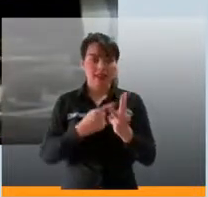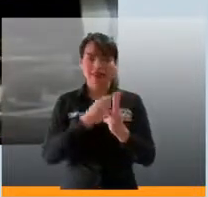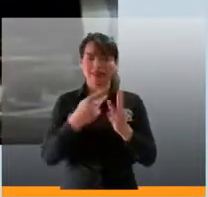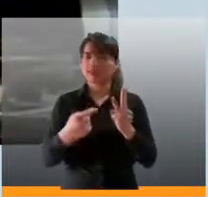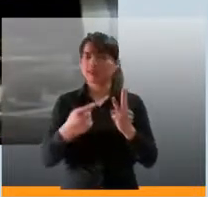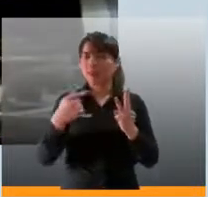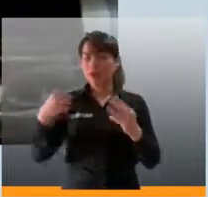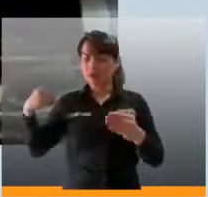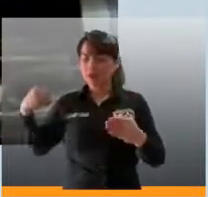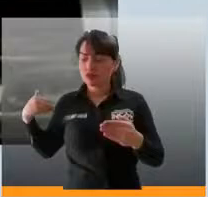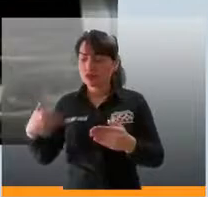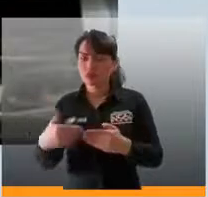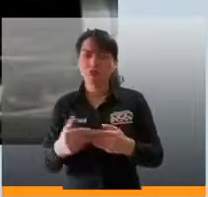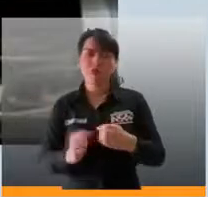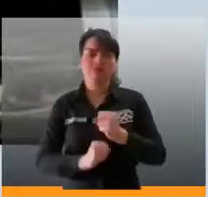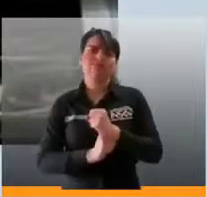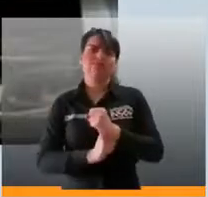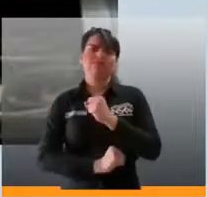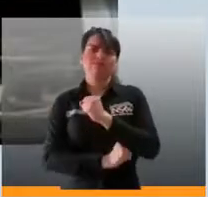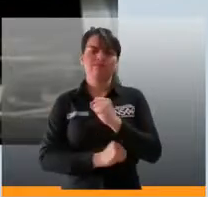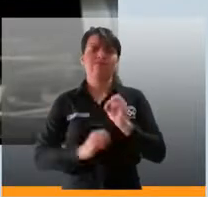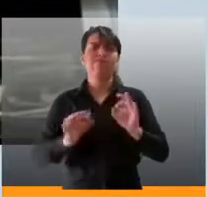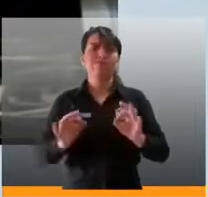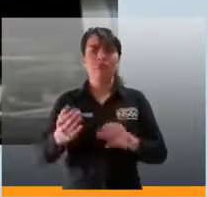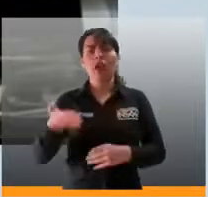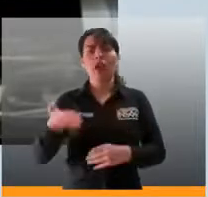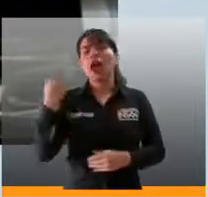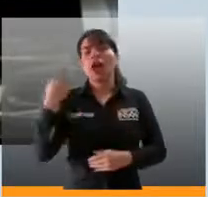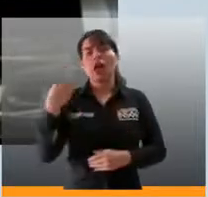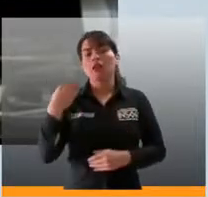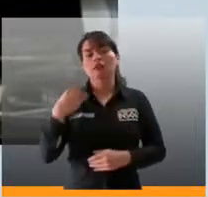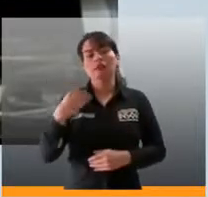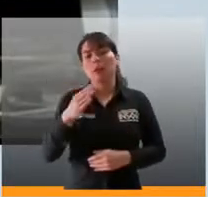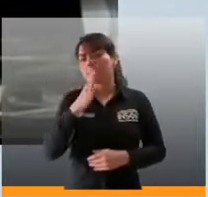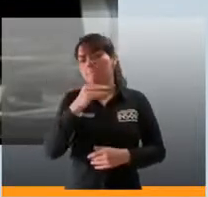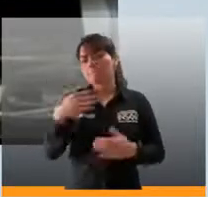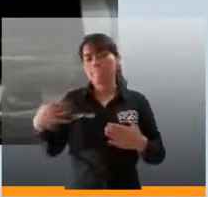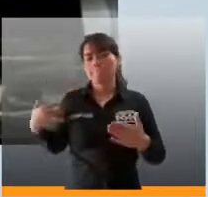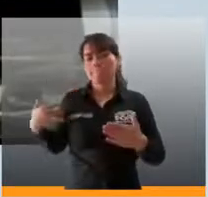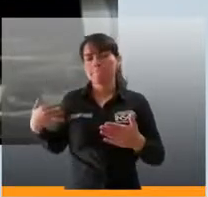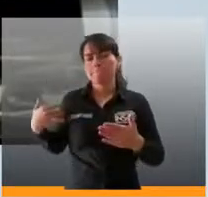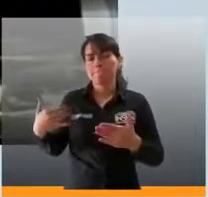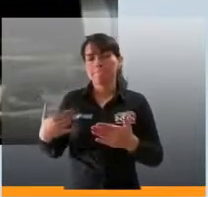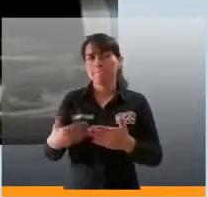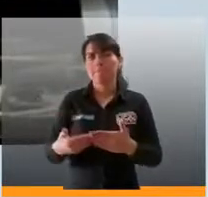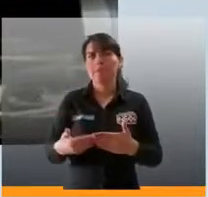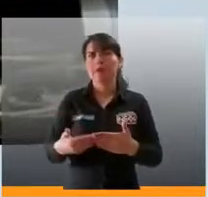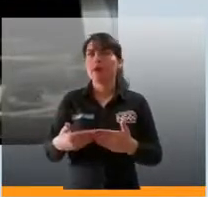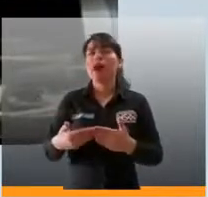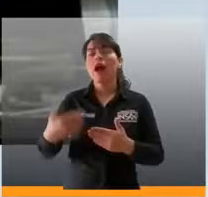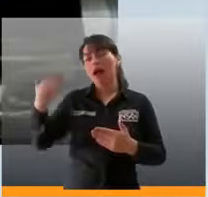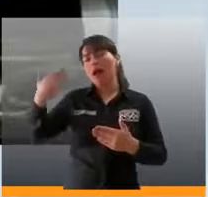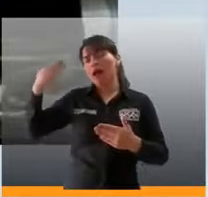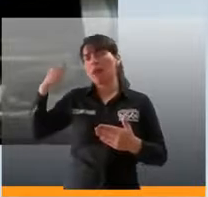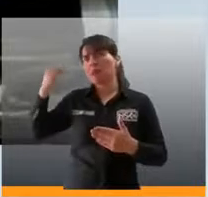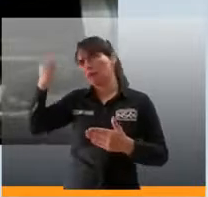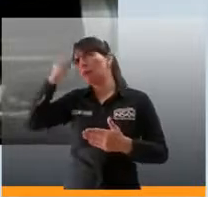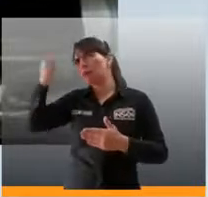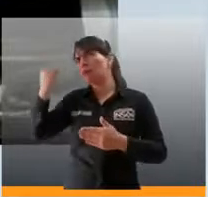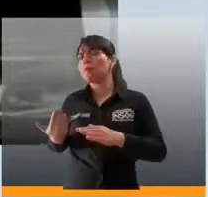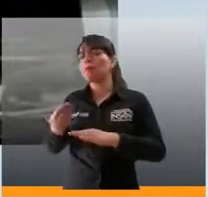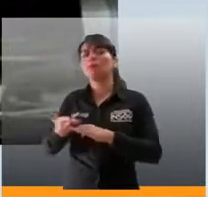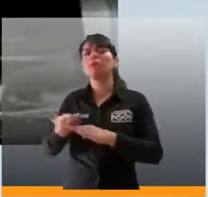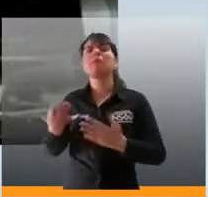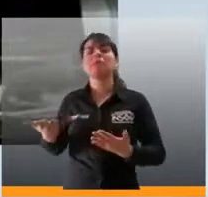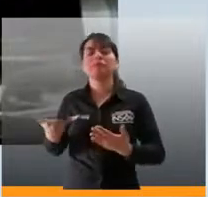en los últimos meses, pero que estaban levantadas desde atrás, con anticipación. En primer lugar,